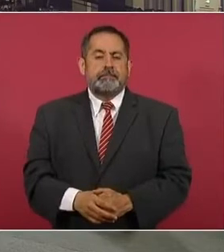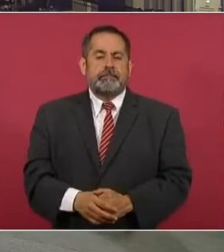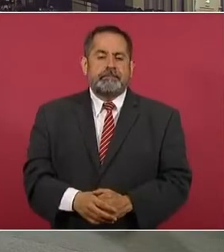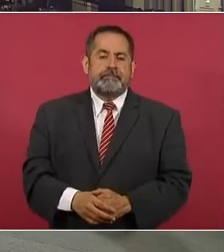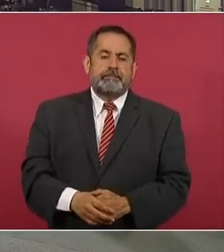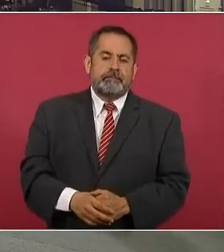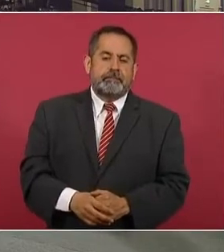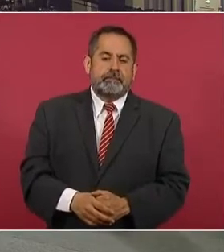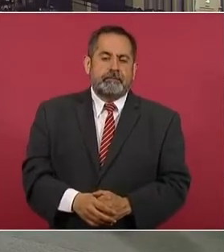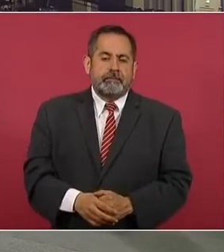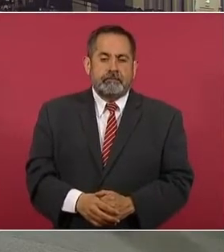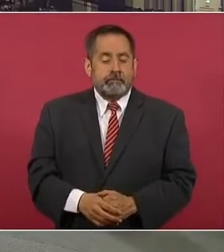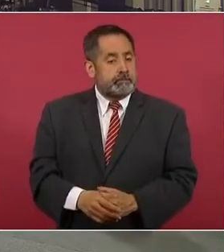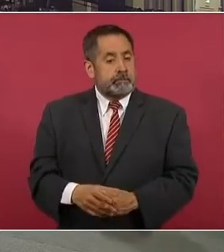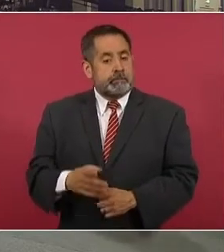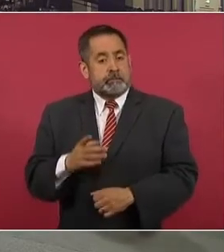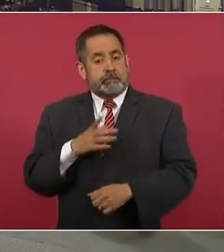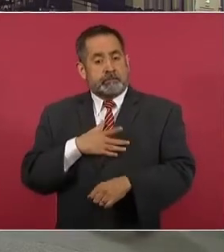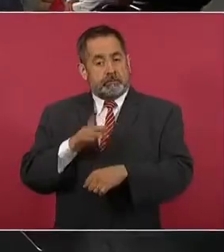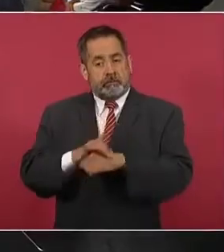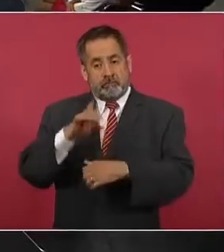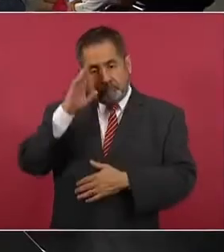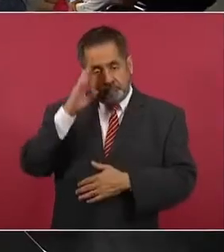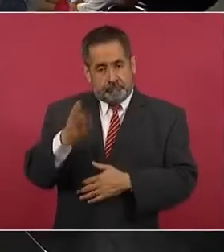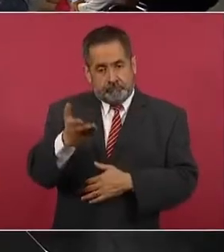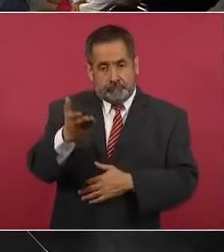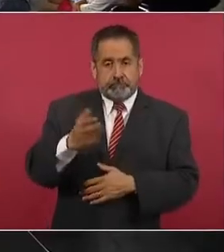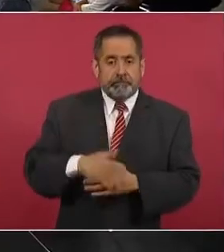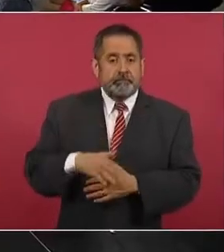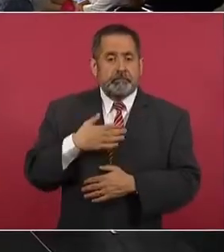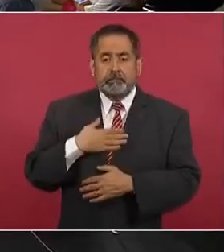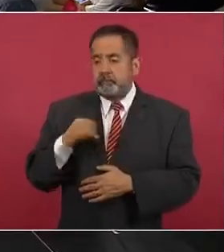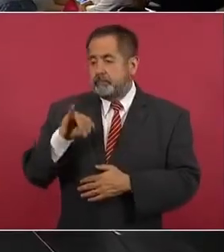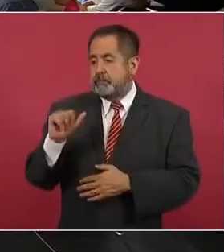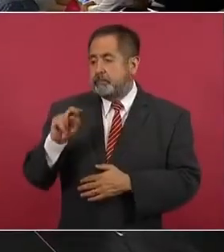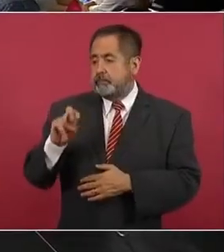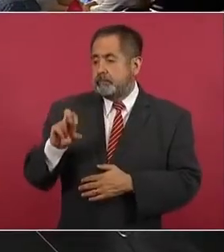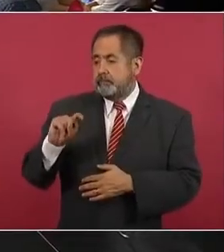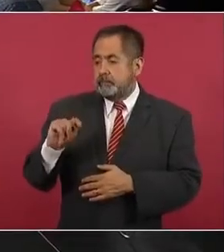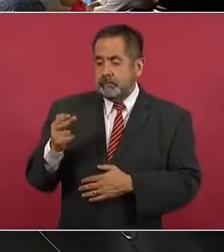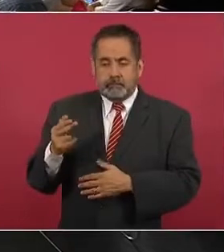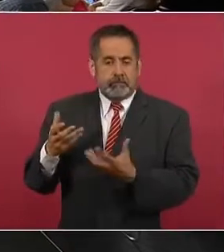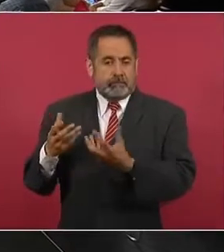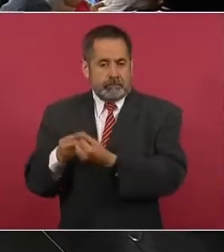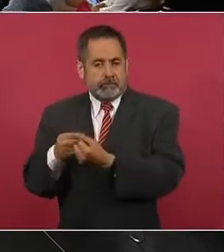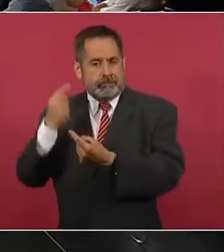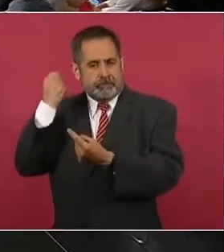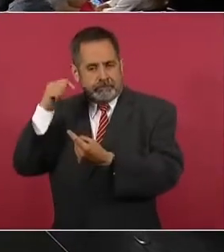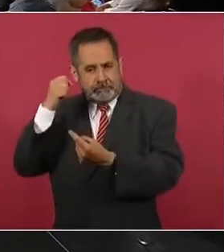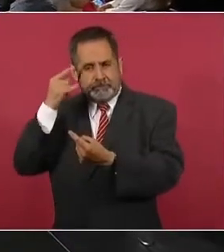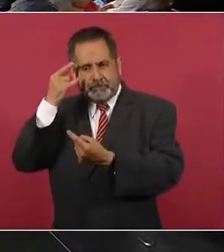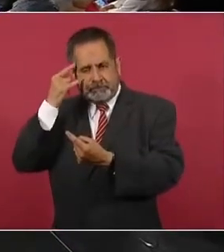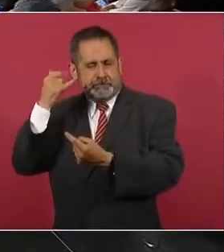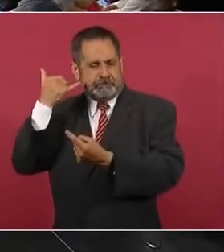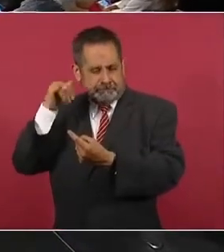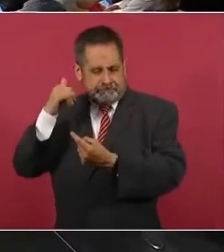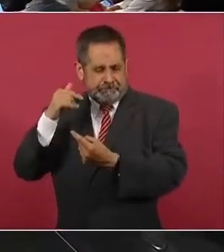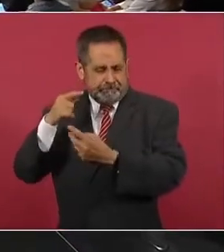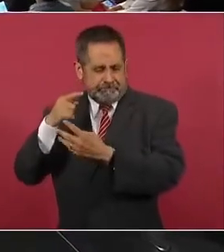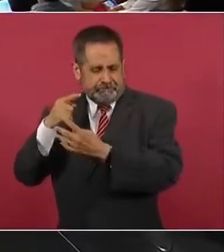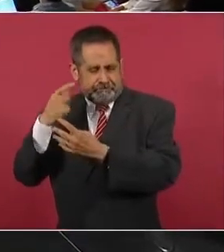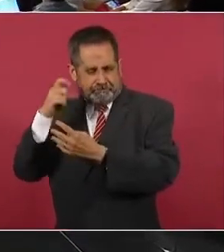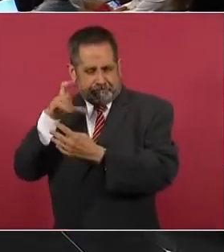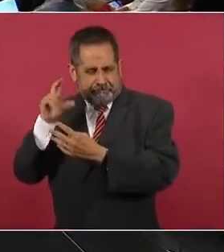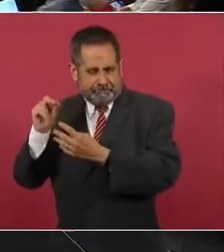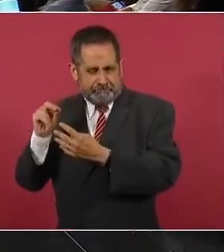Buenos días, señor presidente. Janet Galindo, de La Chispa MX, Tabasco, Campeche, Yucatán,